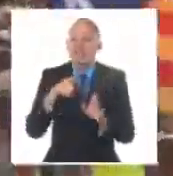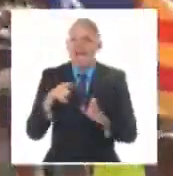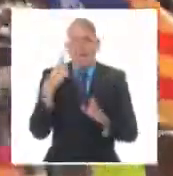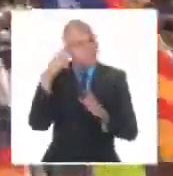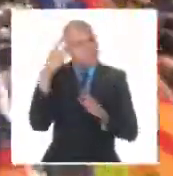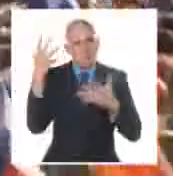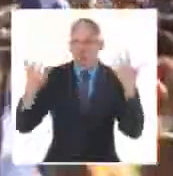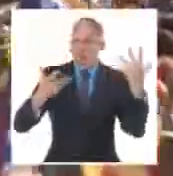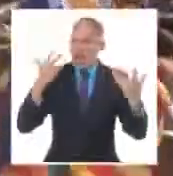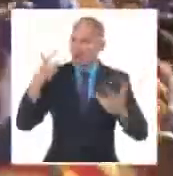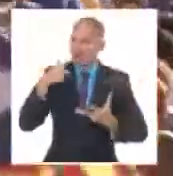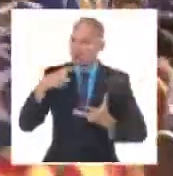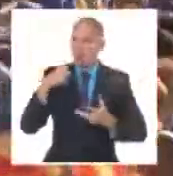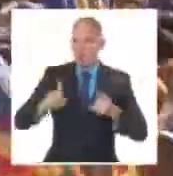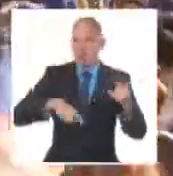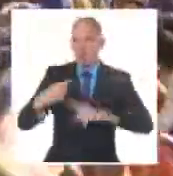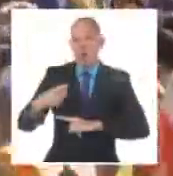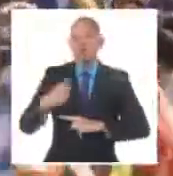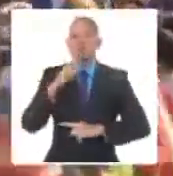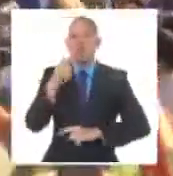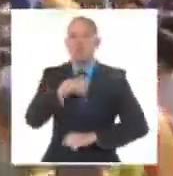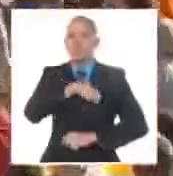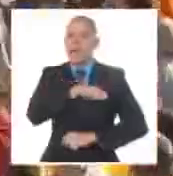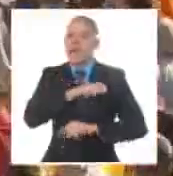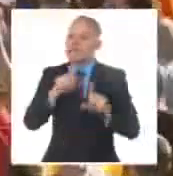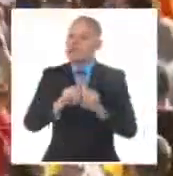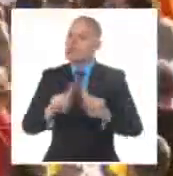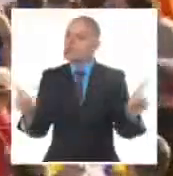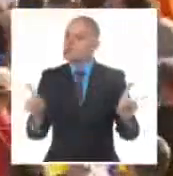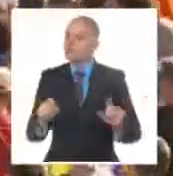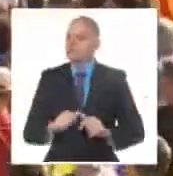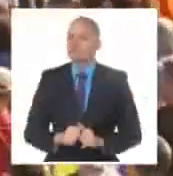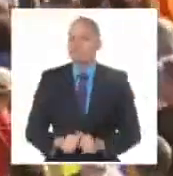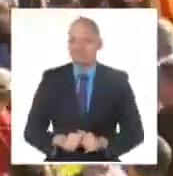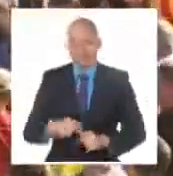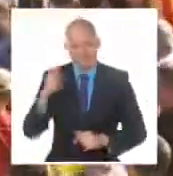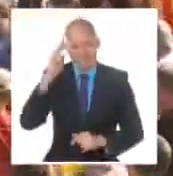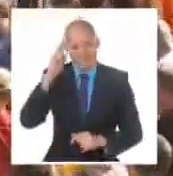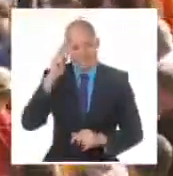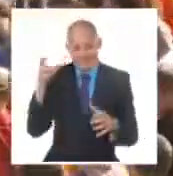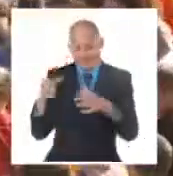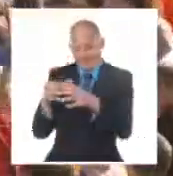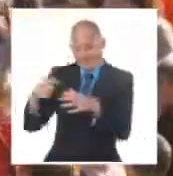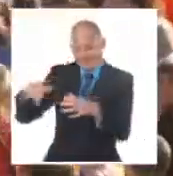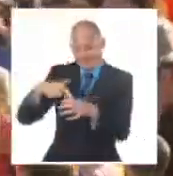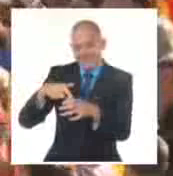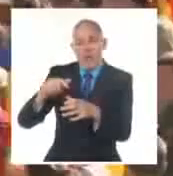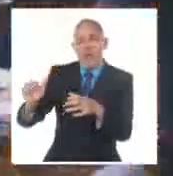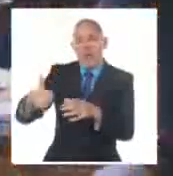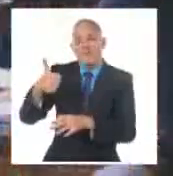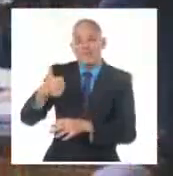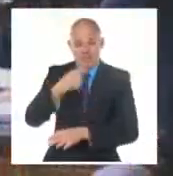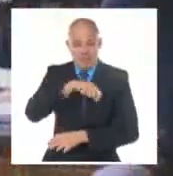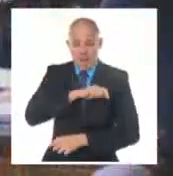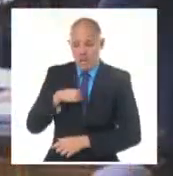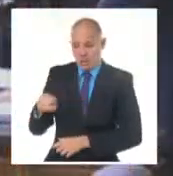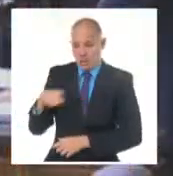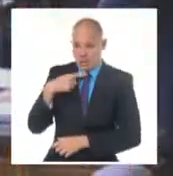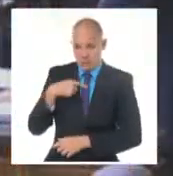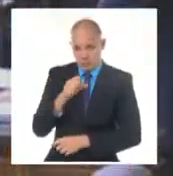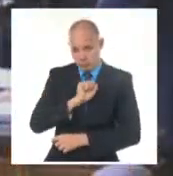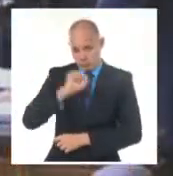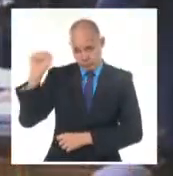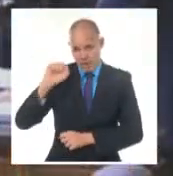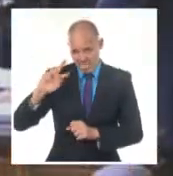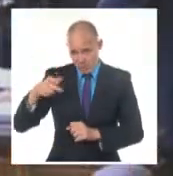palabras textuales. Vamos a recordar que el año pasado, el presidente del gobierno, Pedro Sánchez, obtuvo su reelección en el Congreso gracias al